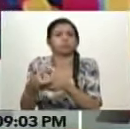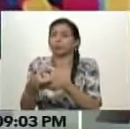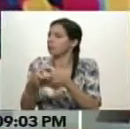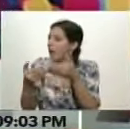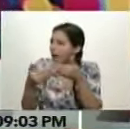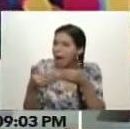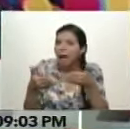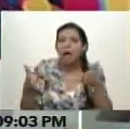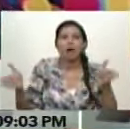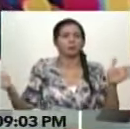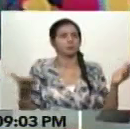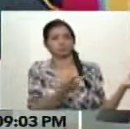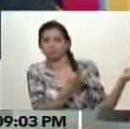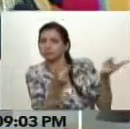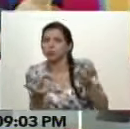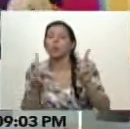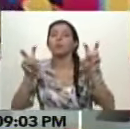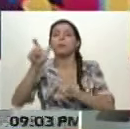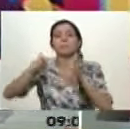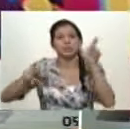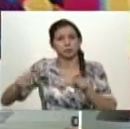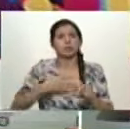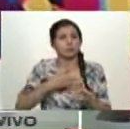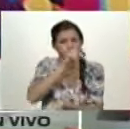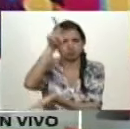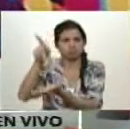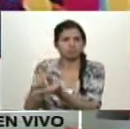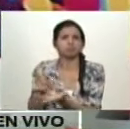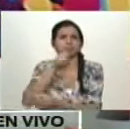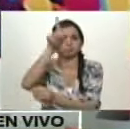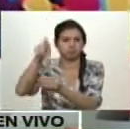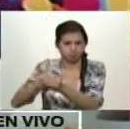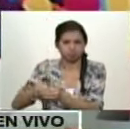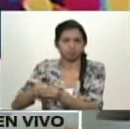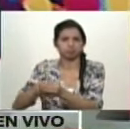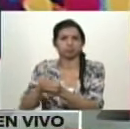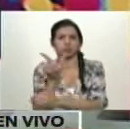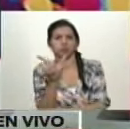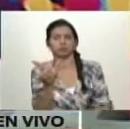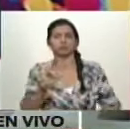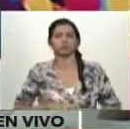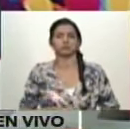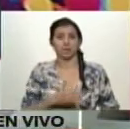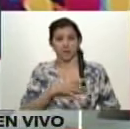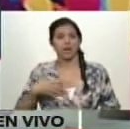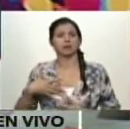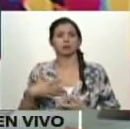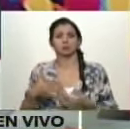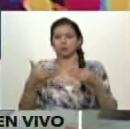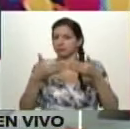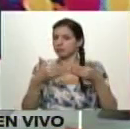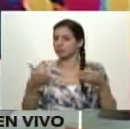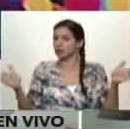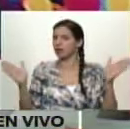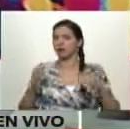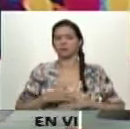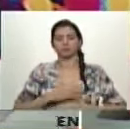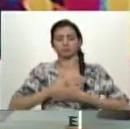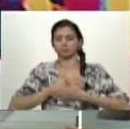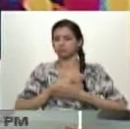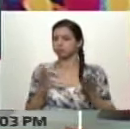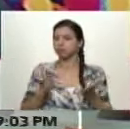nueva que quiere venir a ser militante, a ser dirigente, ¿ah? De ampliar las compuertas